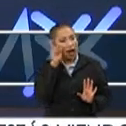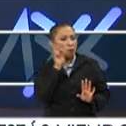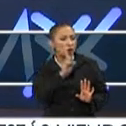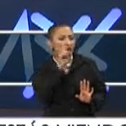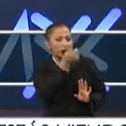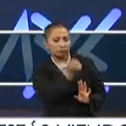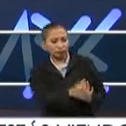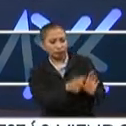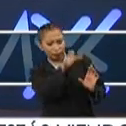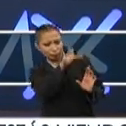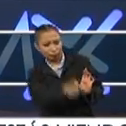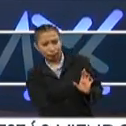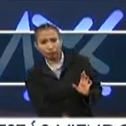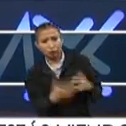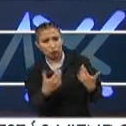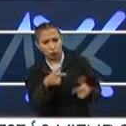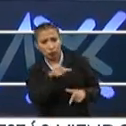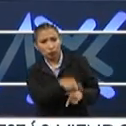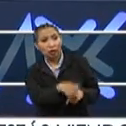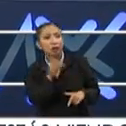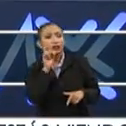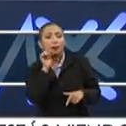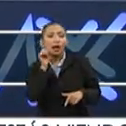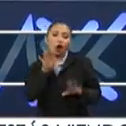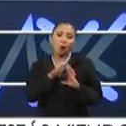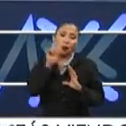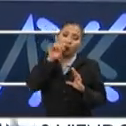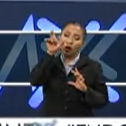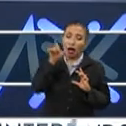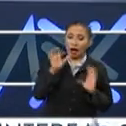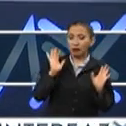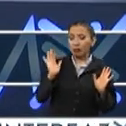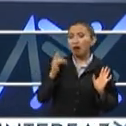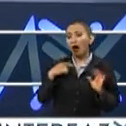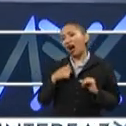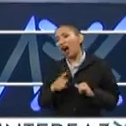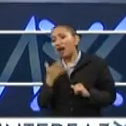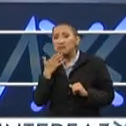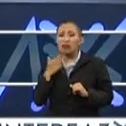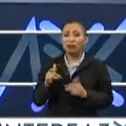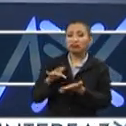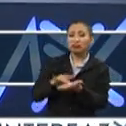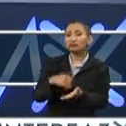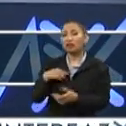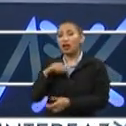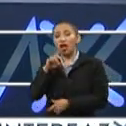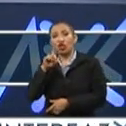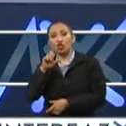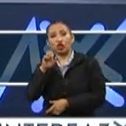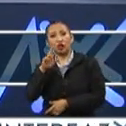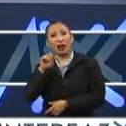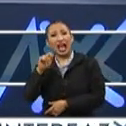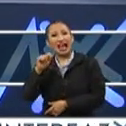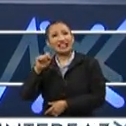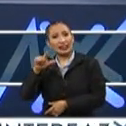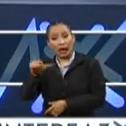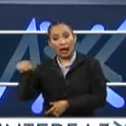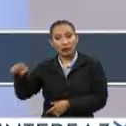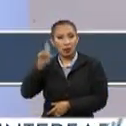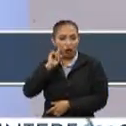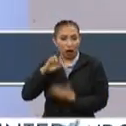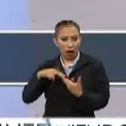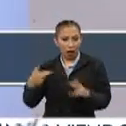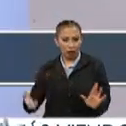con talento. Se había tomado siempre como una figura adyacente o subsidiaria a la del doctor Atl. Sí. Ella tuvo